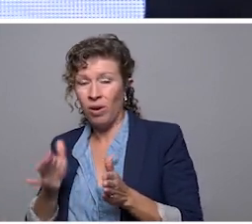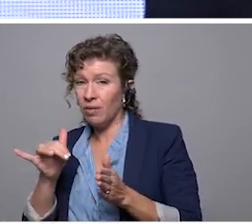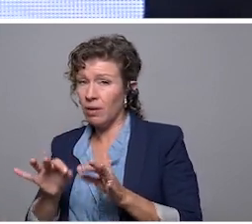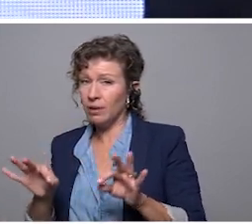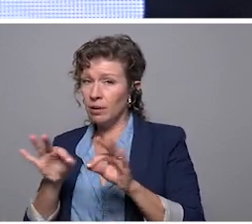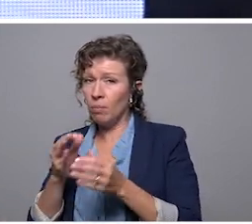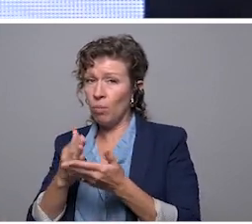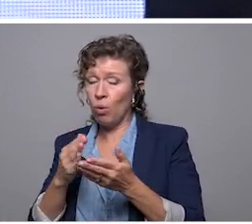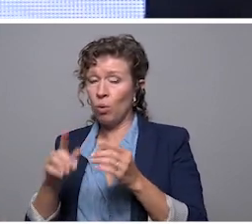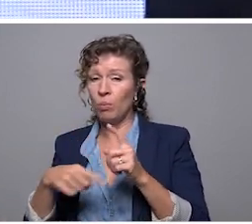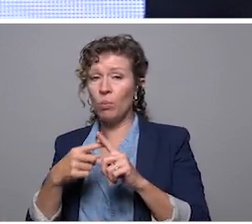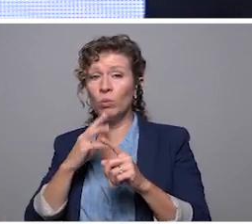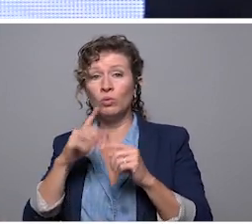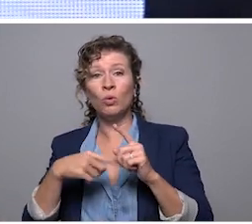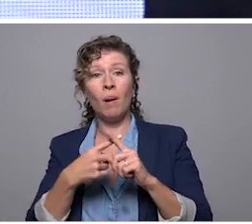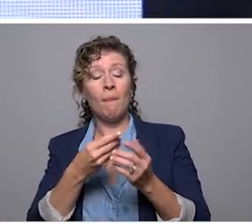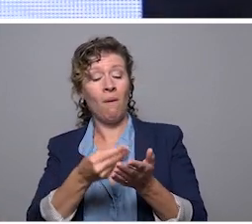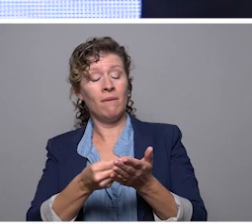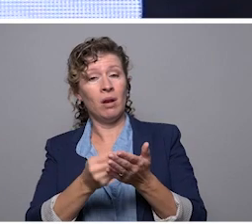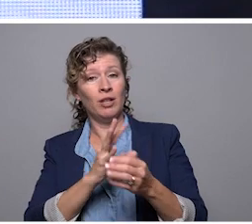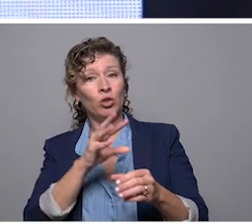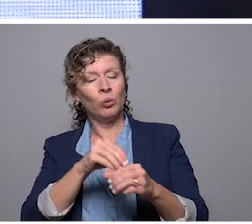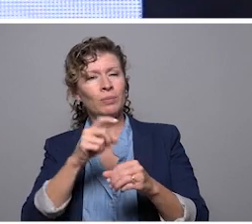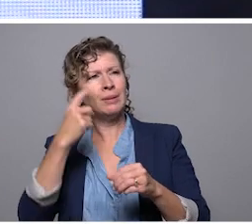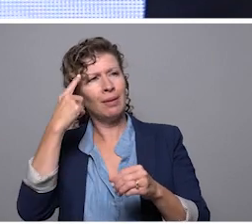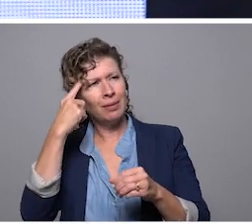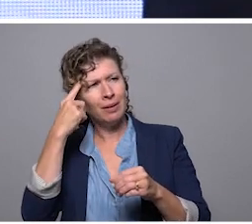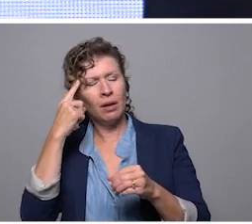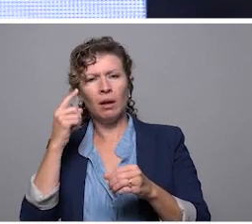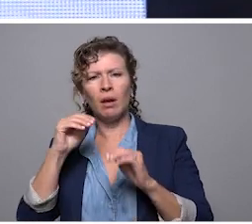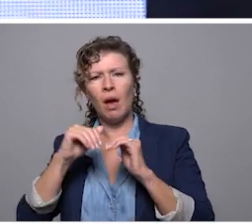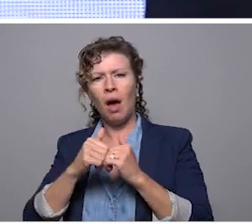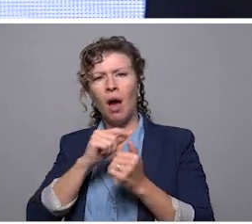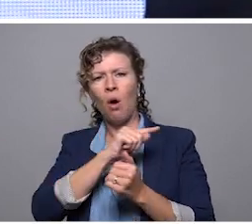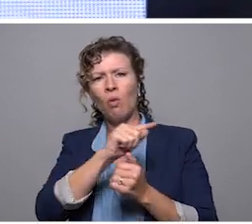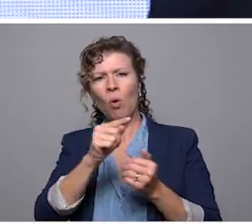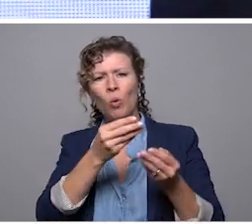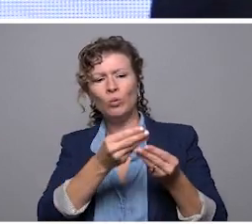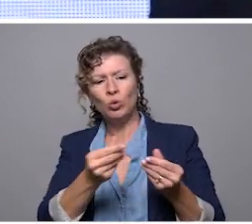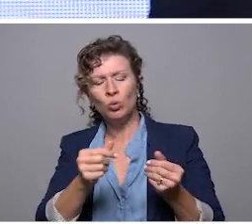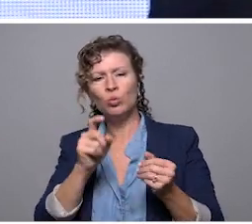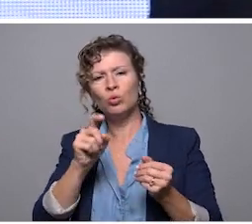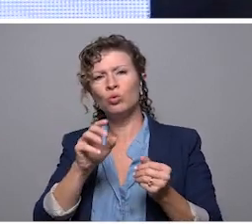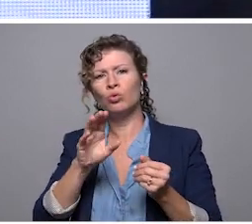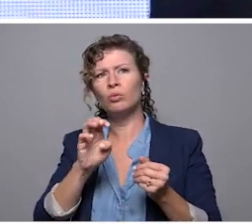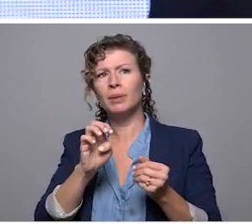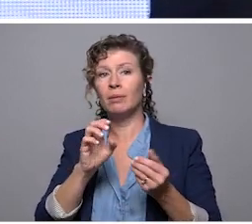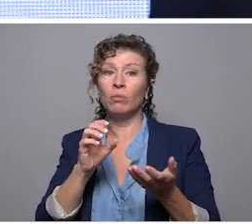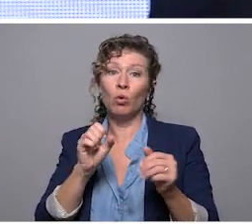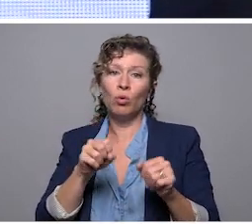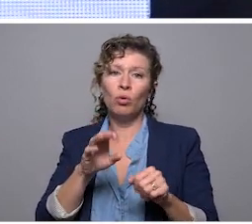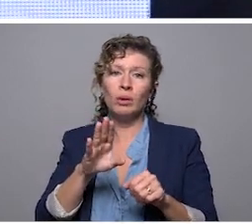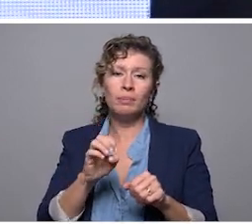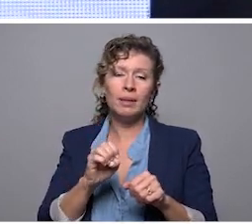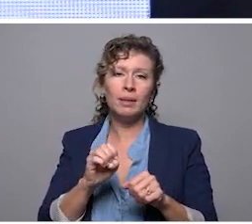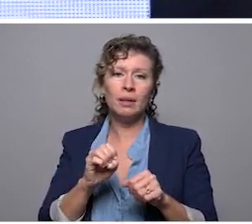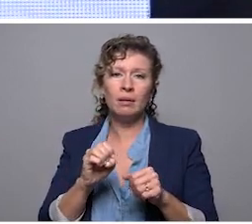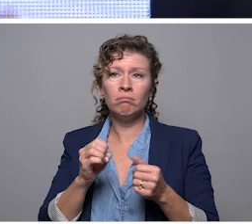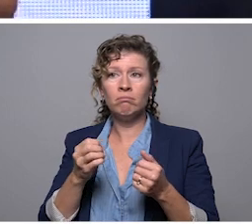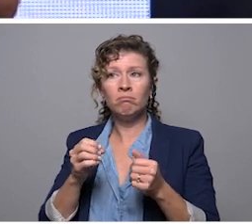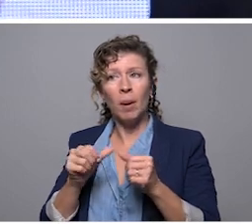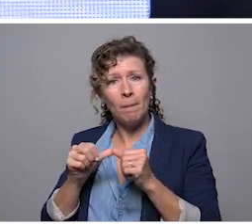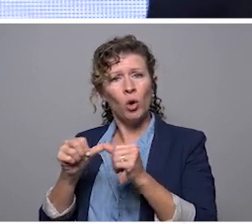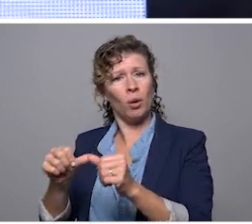Hay que pensar cómo esas soluciones deben o pueden ser permanentes y darle poder a alguien porque las